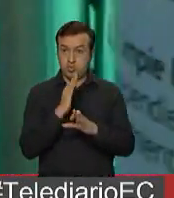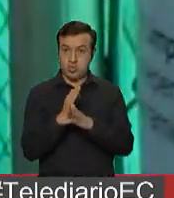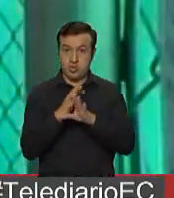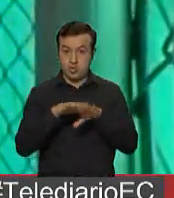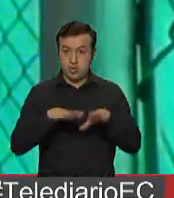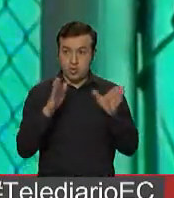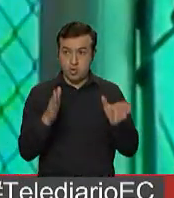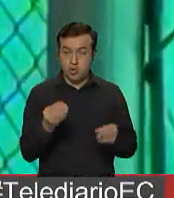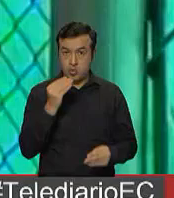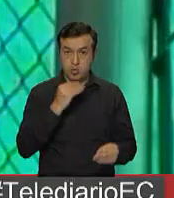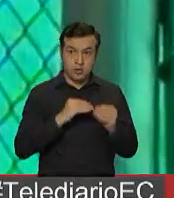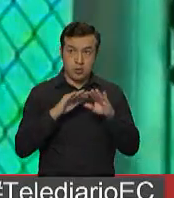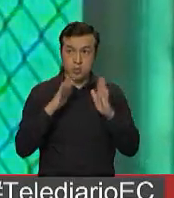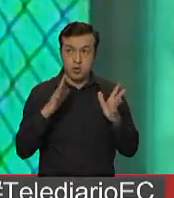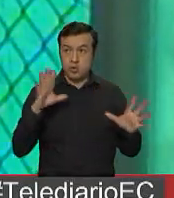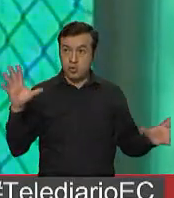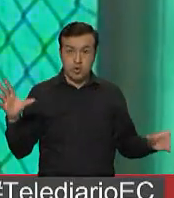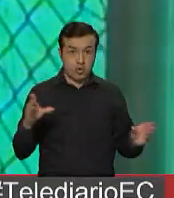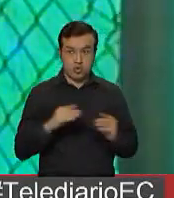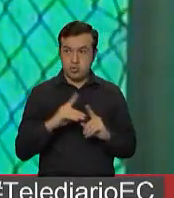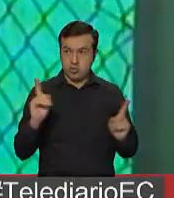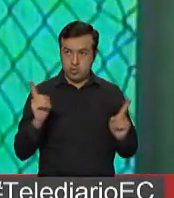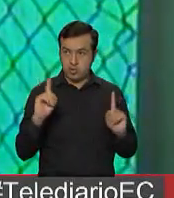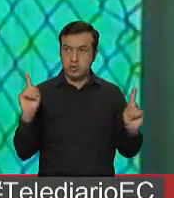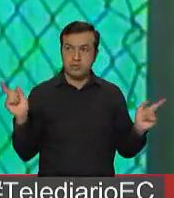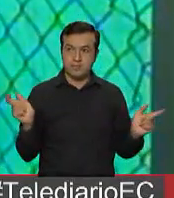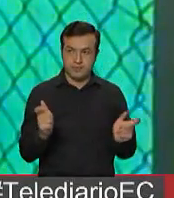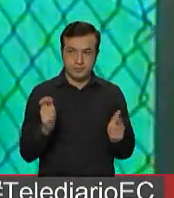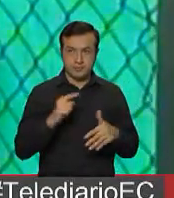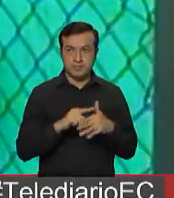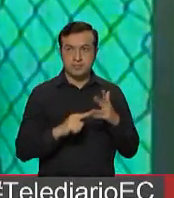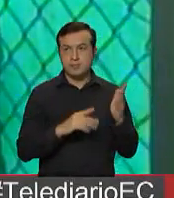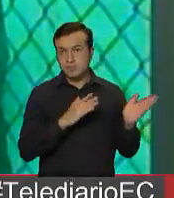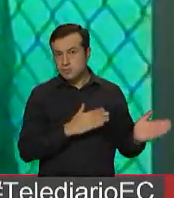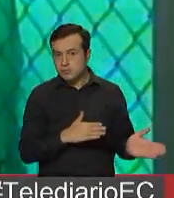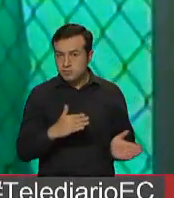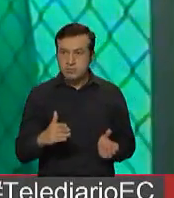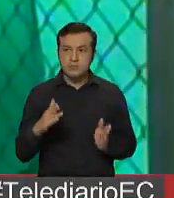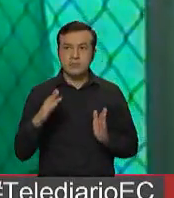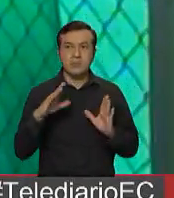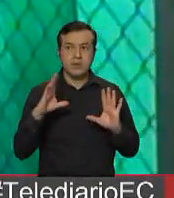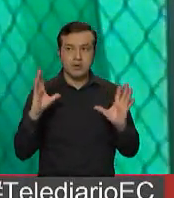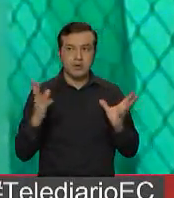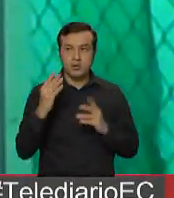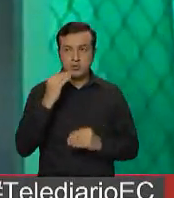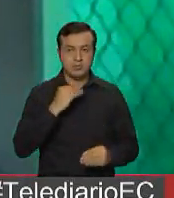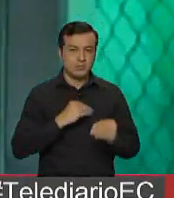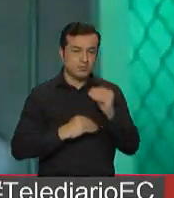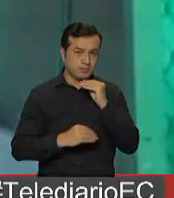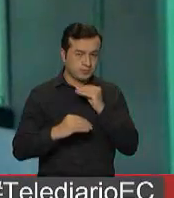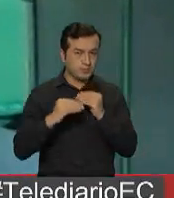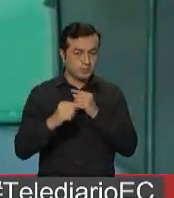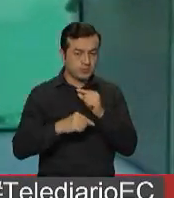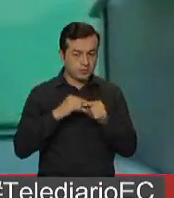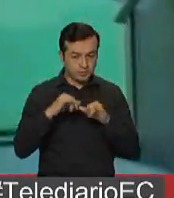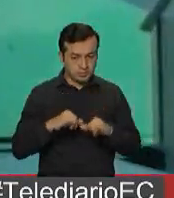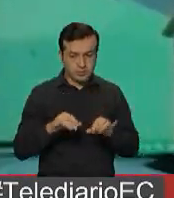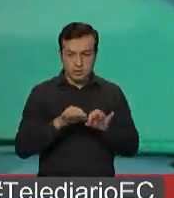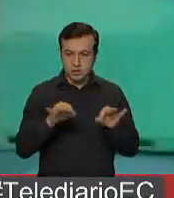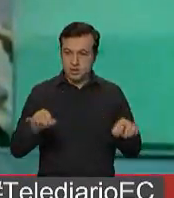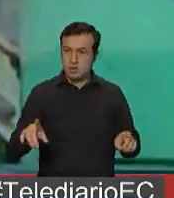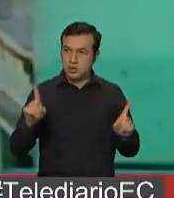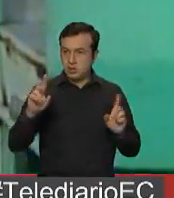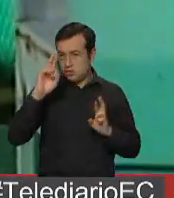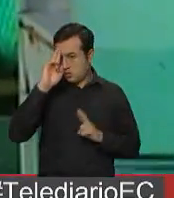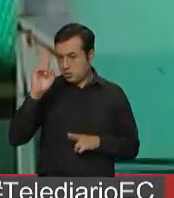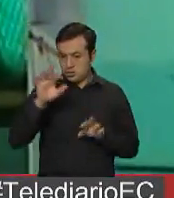no podrían albergar a los 100 trabajadores. Exacto. Entonces se organizan las comidas por turnos para asegurar el distanciamiento social, que es